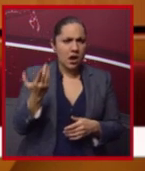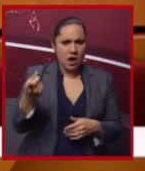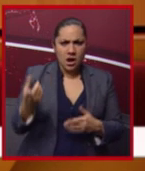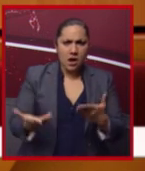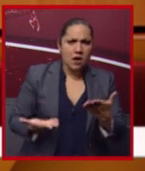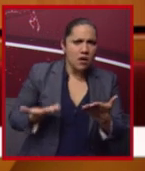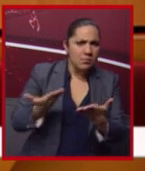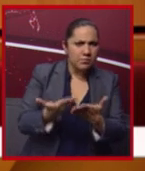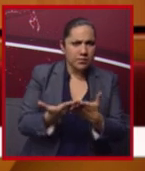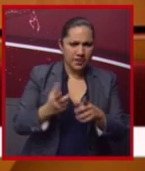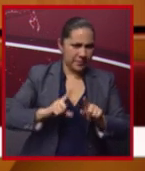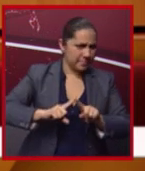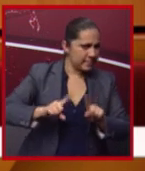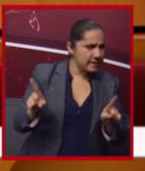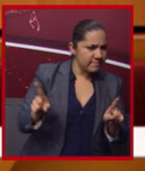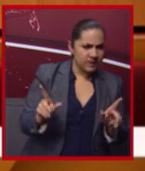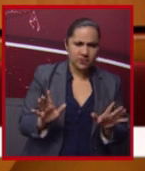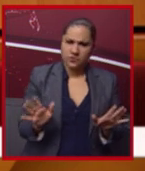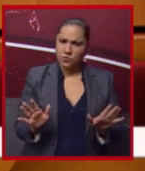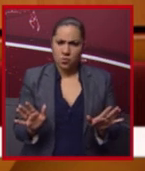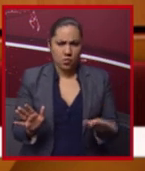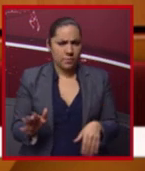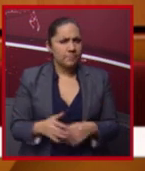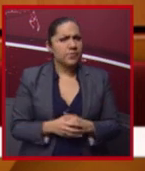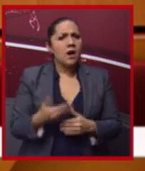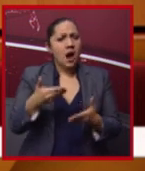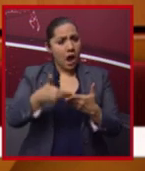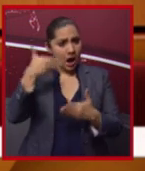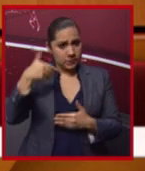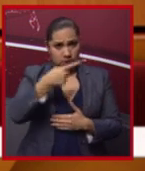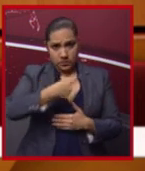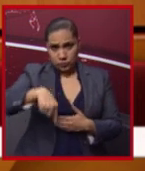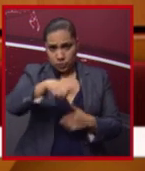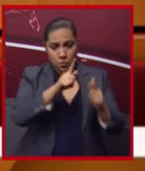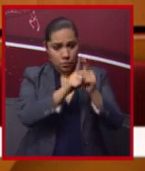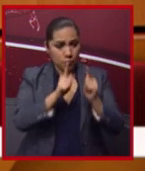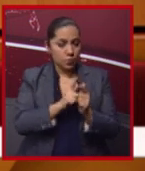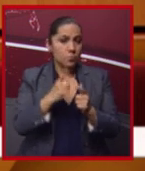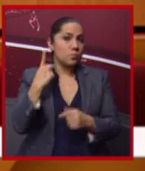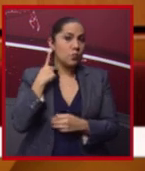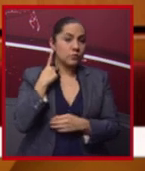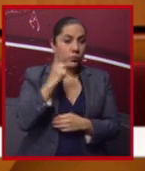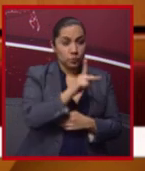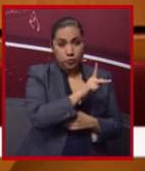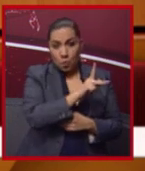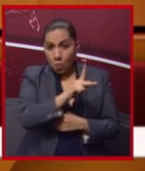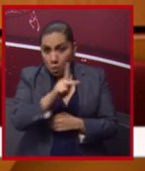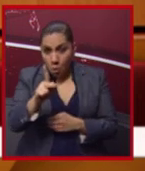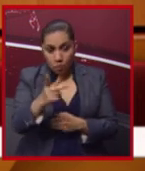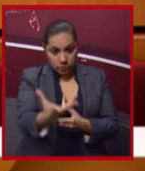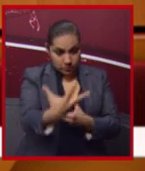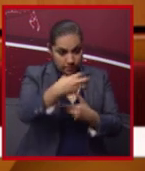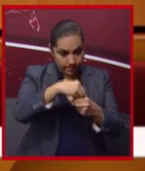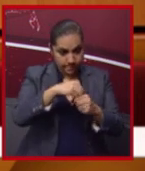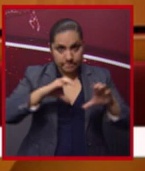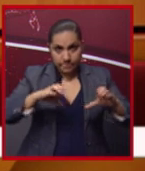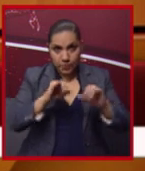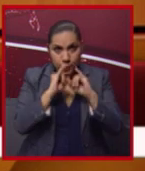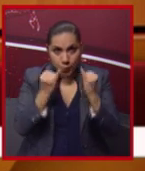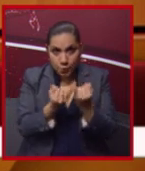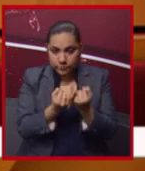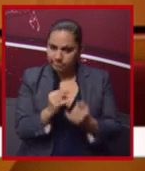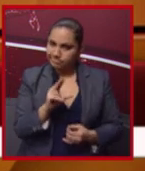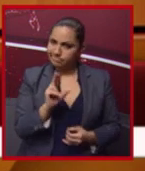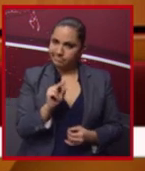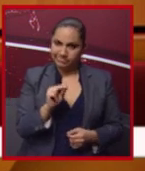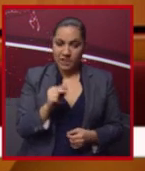No es cierto que hayan participado todos los grupos parlamentarios en esa sesión, porque el PRD no